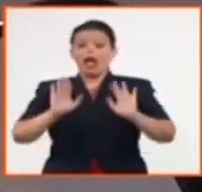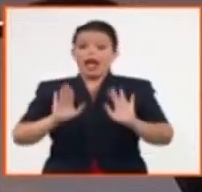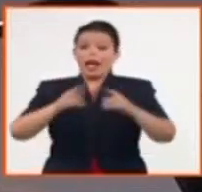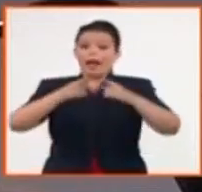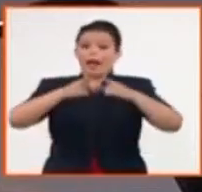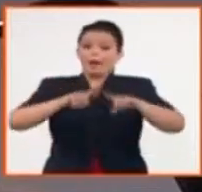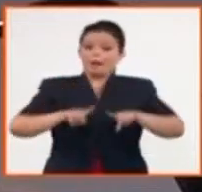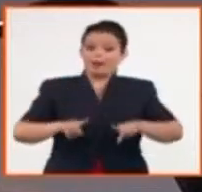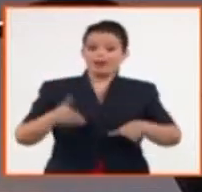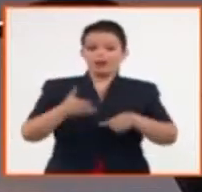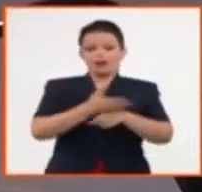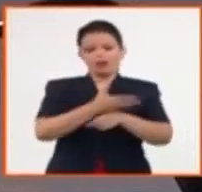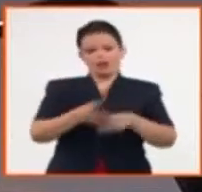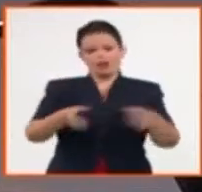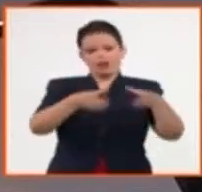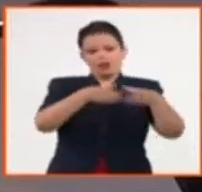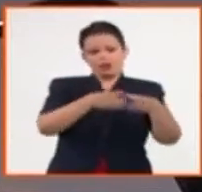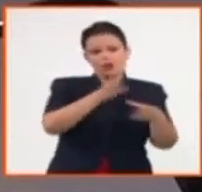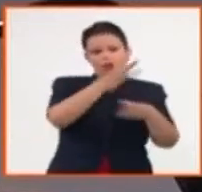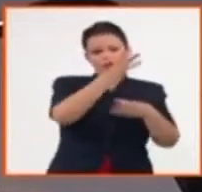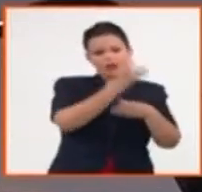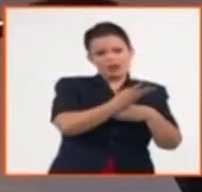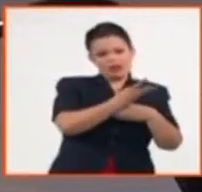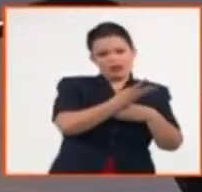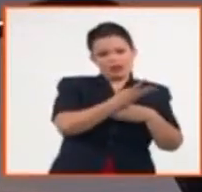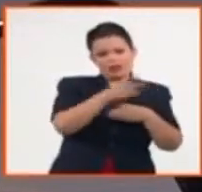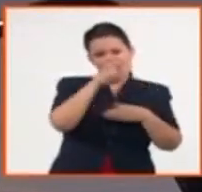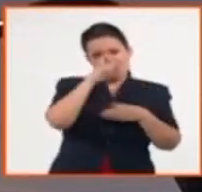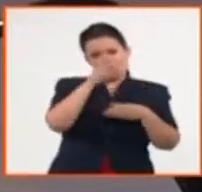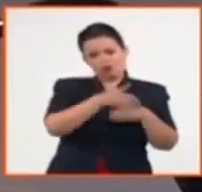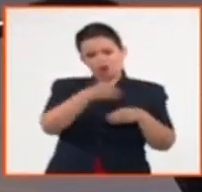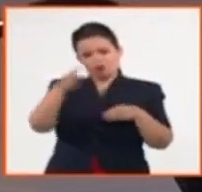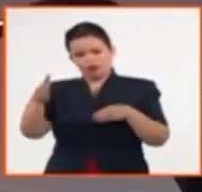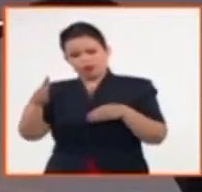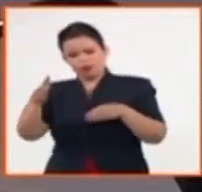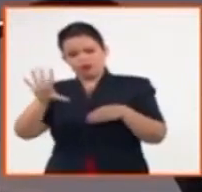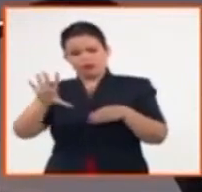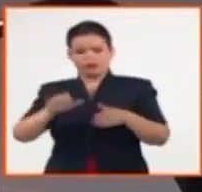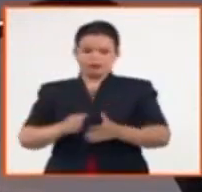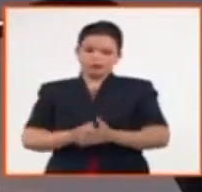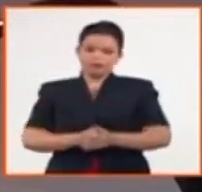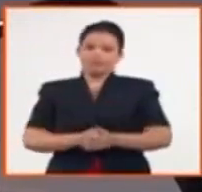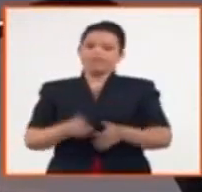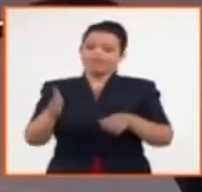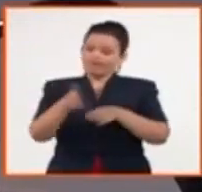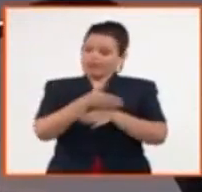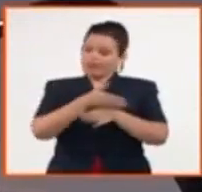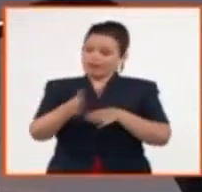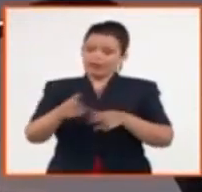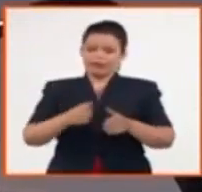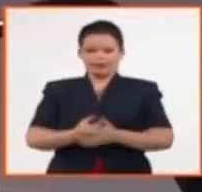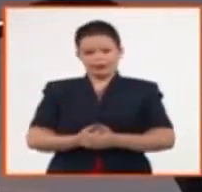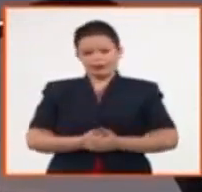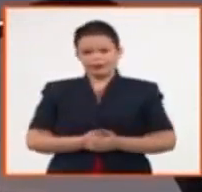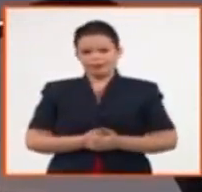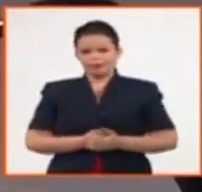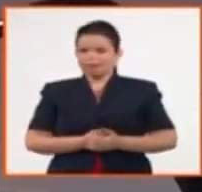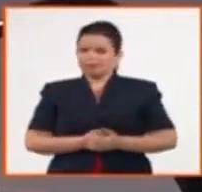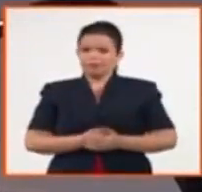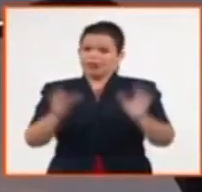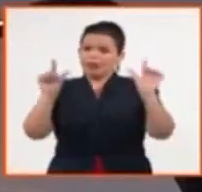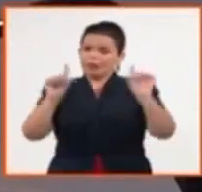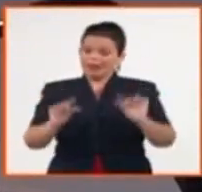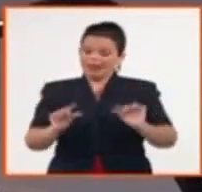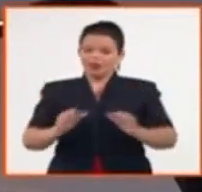sea, una respuesta magnífica a la elevación de como dije, los títulos anticuerpos, que es lo que nos protege en definitiva contra la enfermedad.